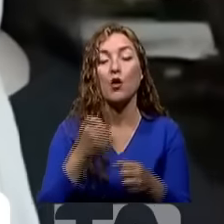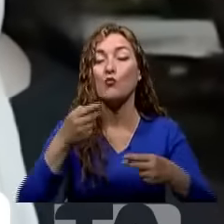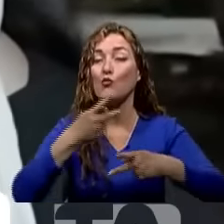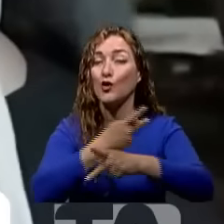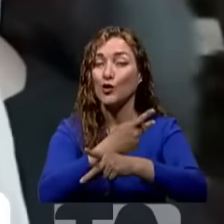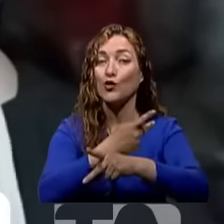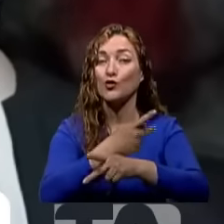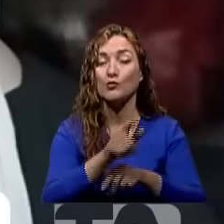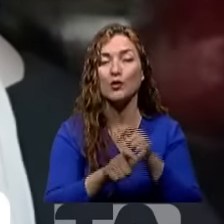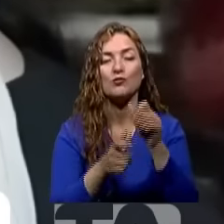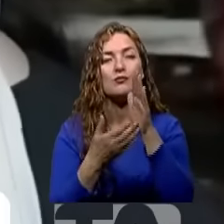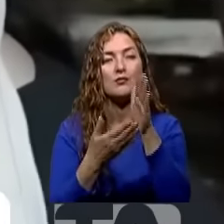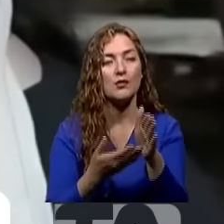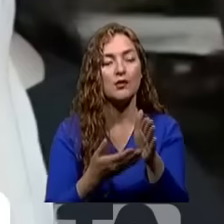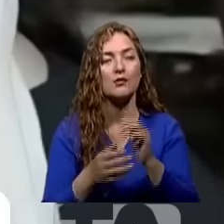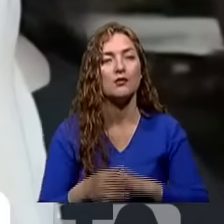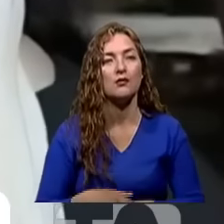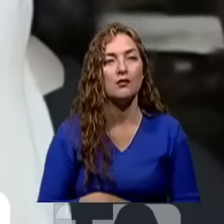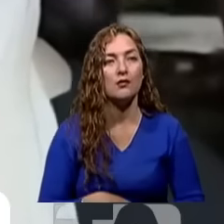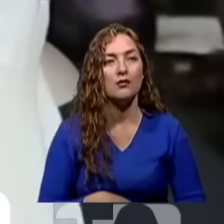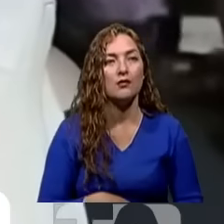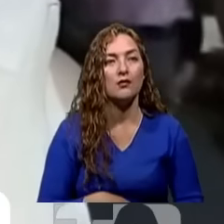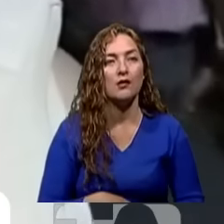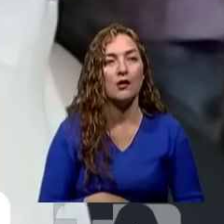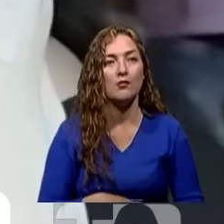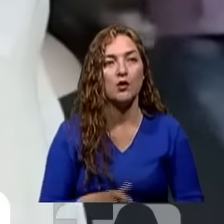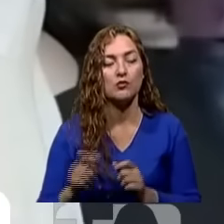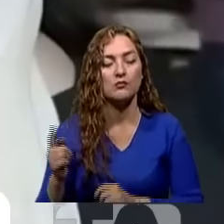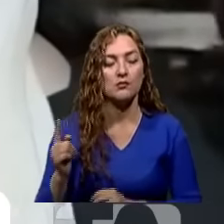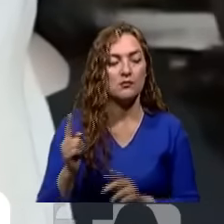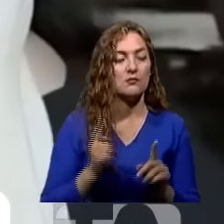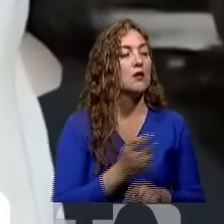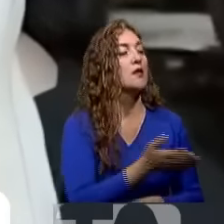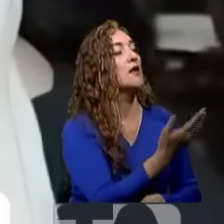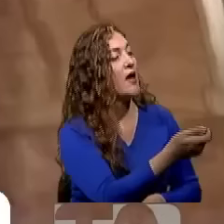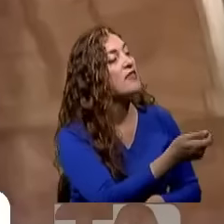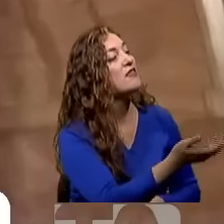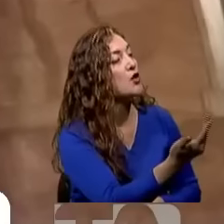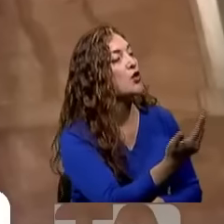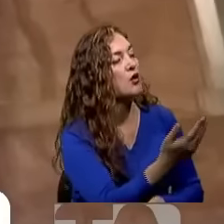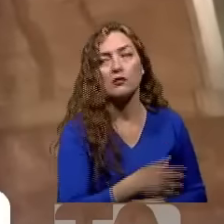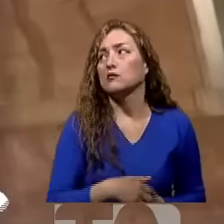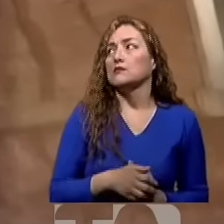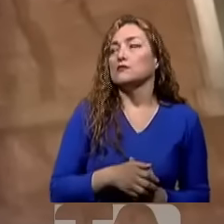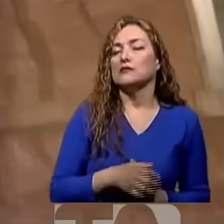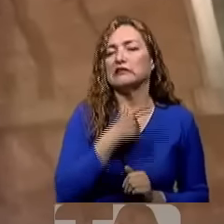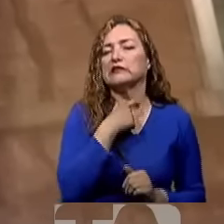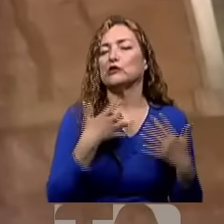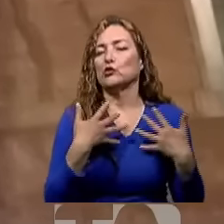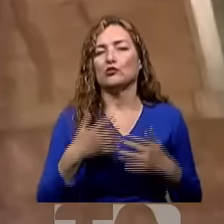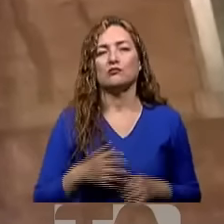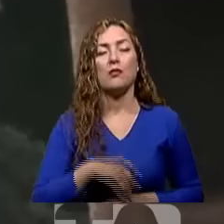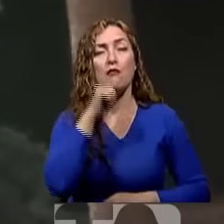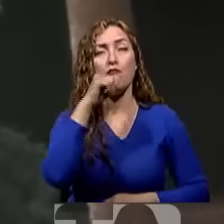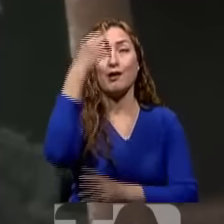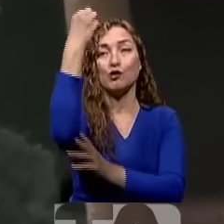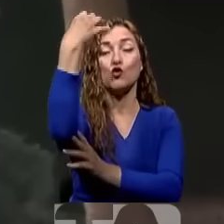sí hay personas que, por ejemplo, se nos acercan, nos piden dinero y cosas así. Por otra parte, la